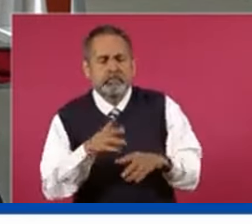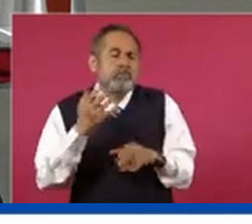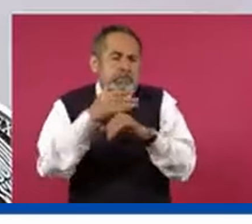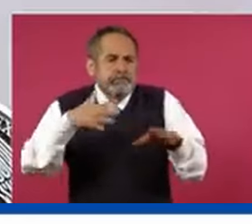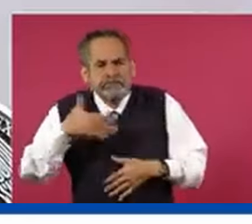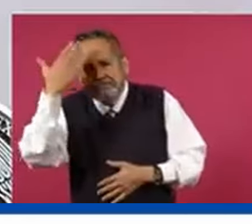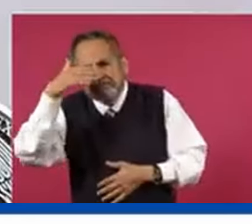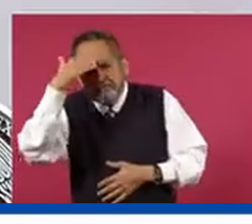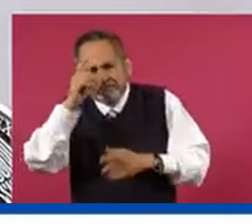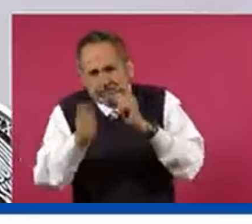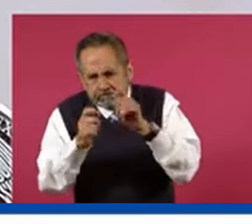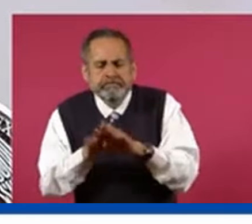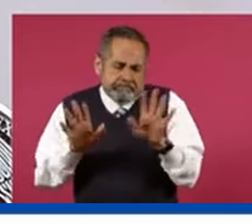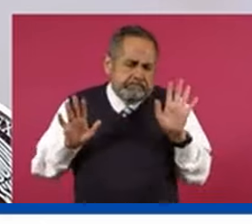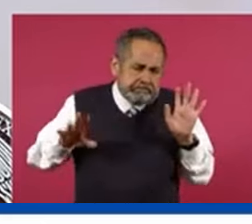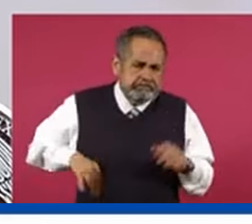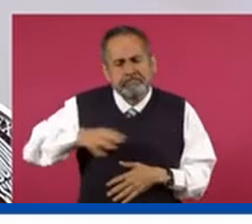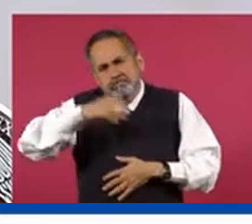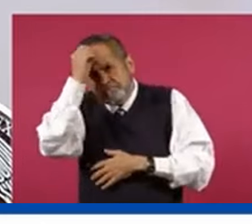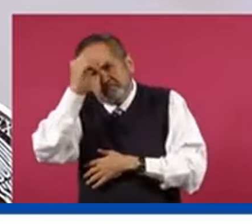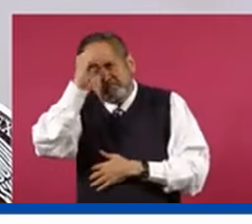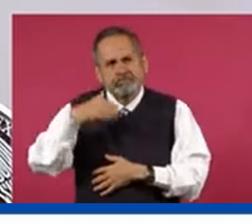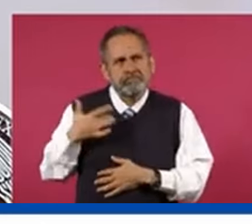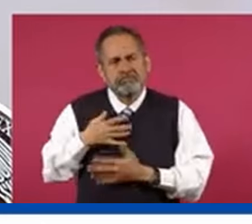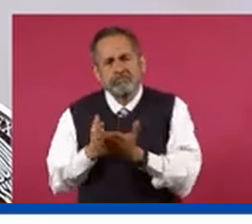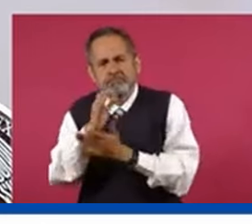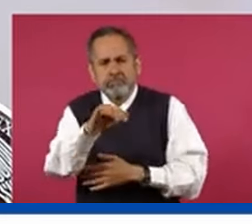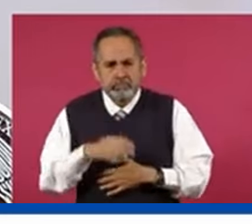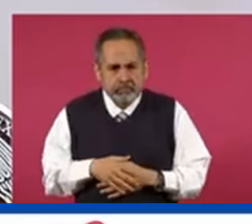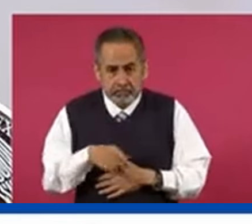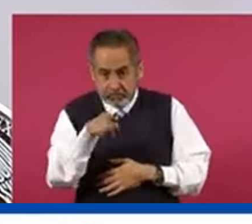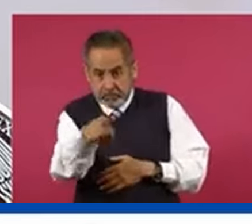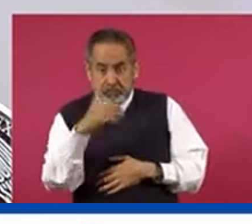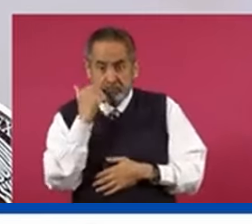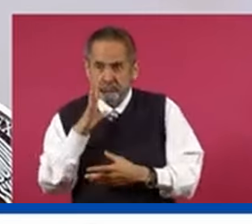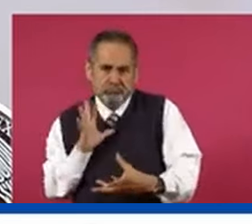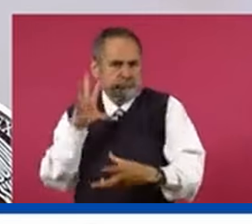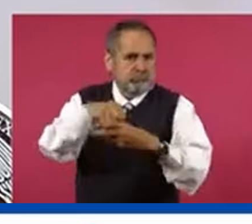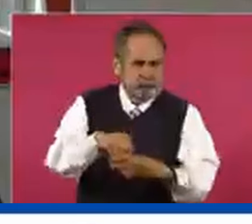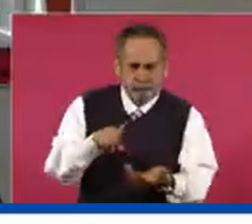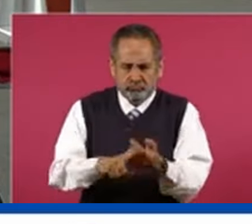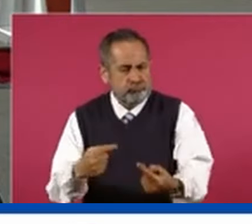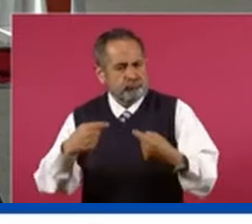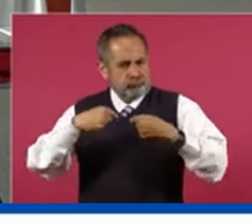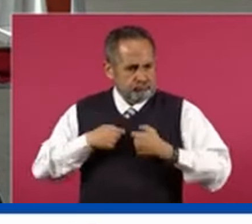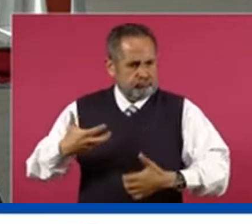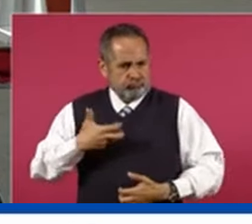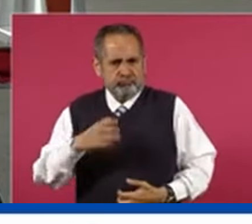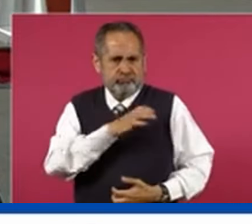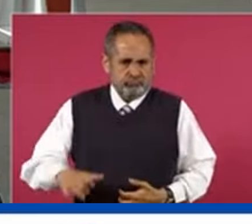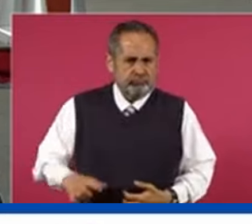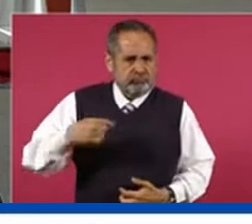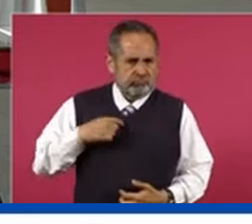informarme, tener una opinión, una postura, pero si tú te refieres a participar en postulación de